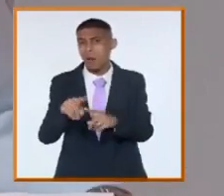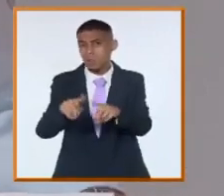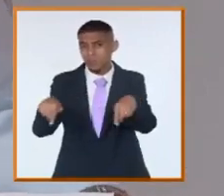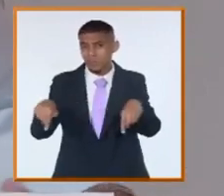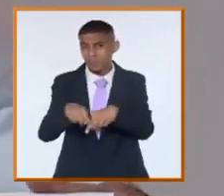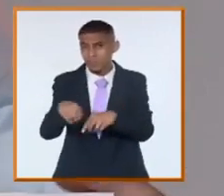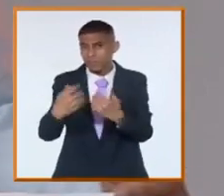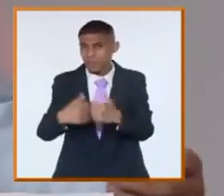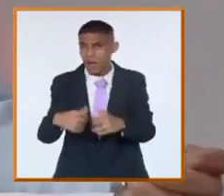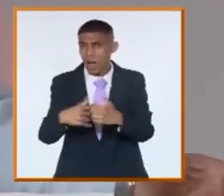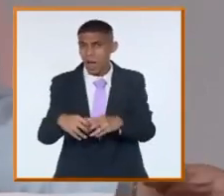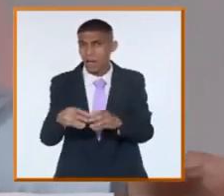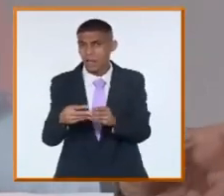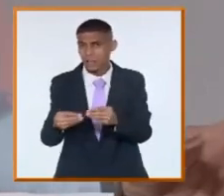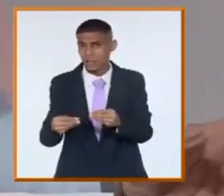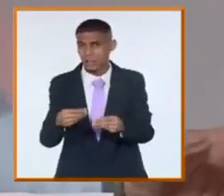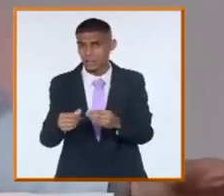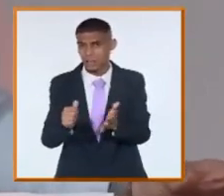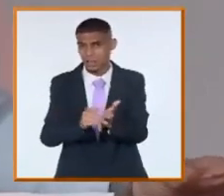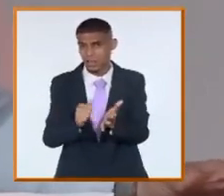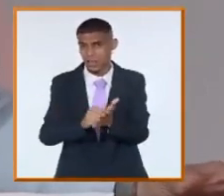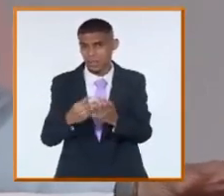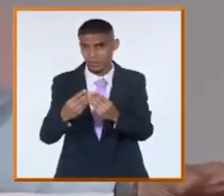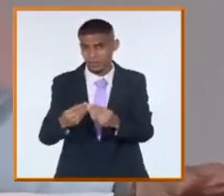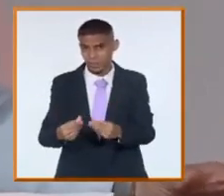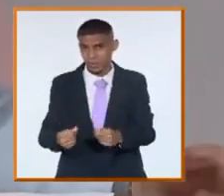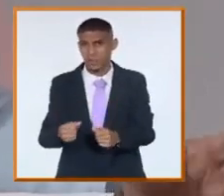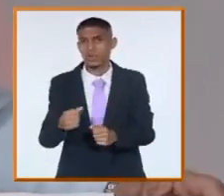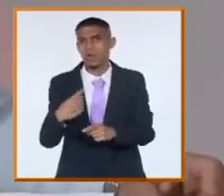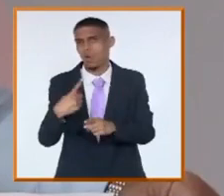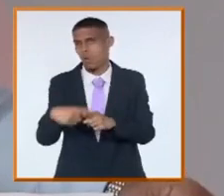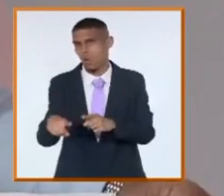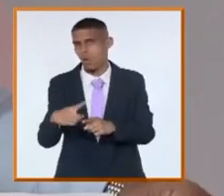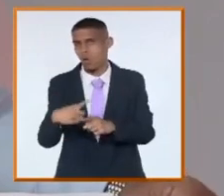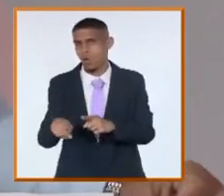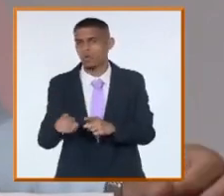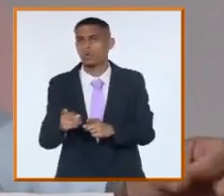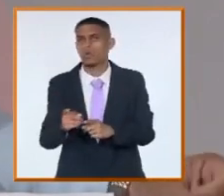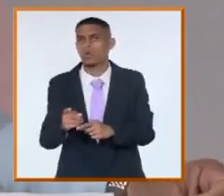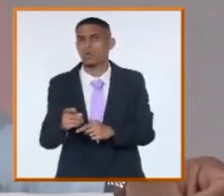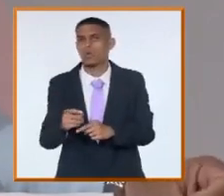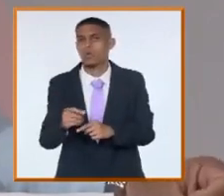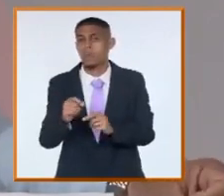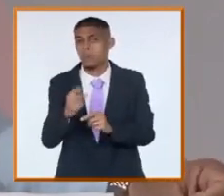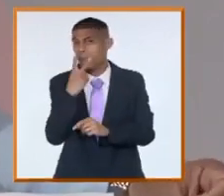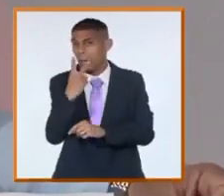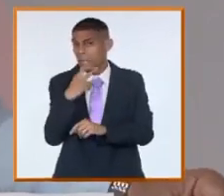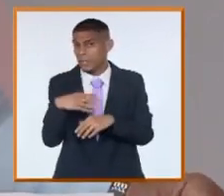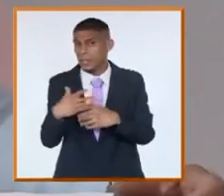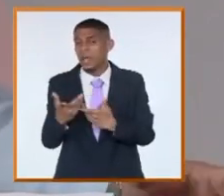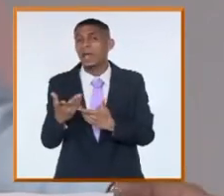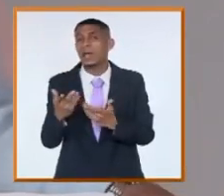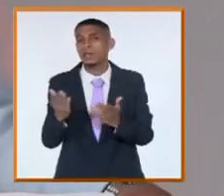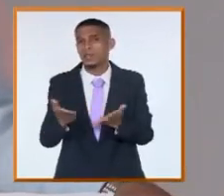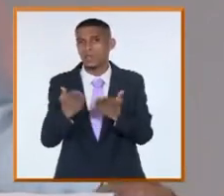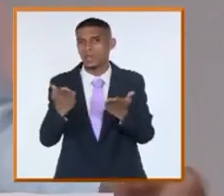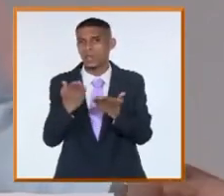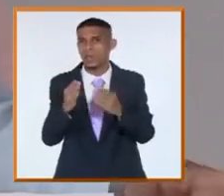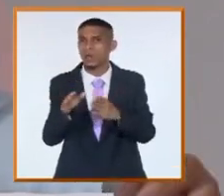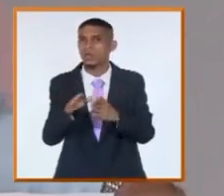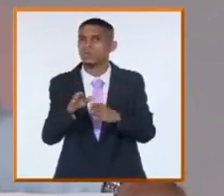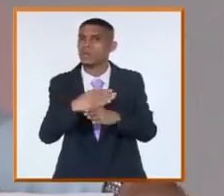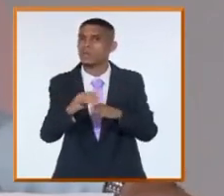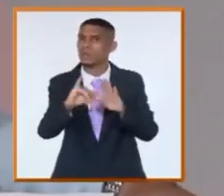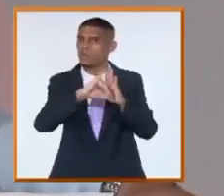la industria material un eje que se dedica a la parte de construcción y un ojo que se dedica a al desarrollo de los proyectos